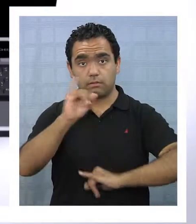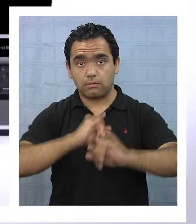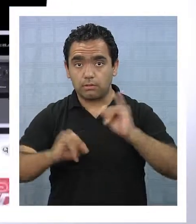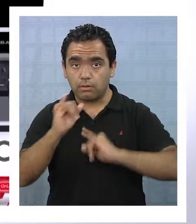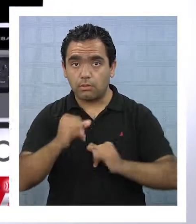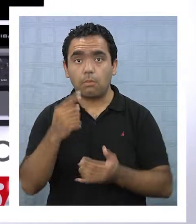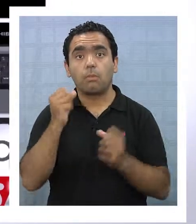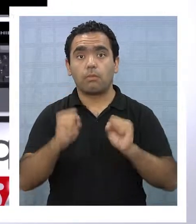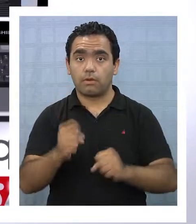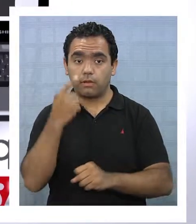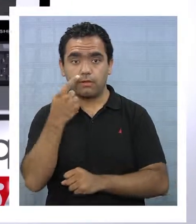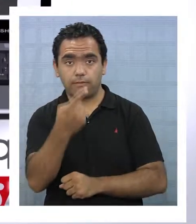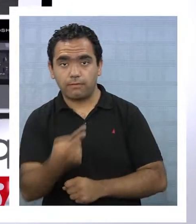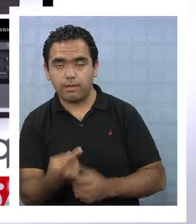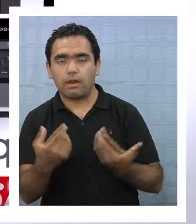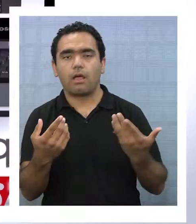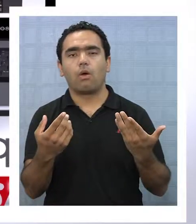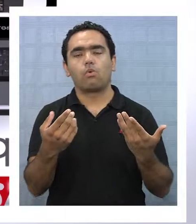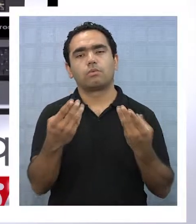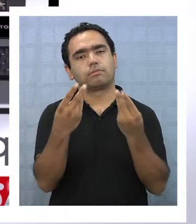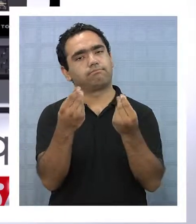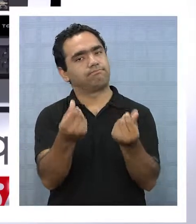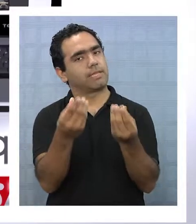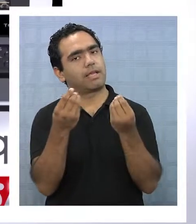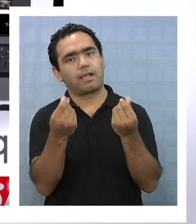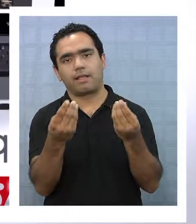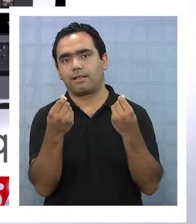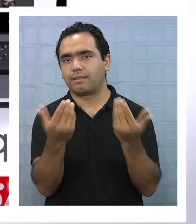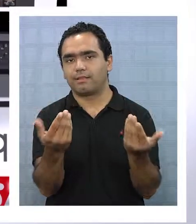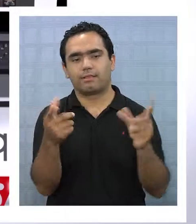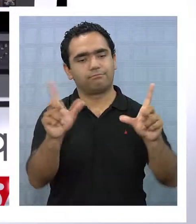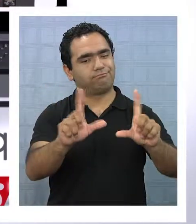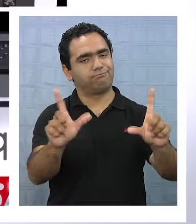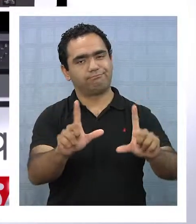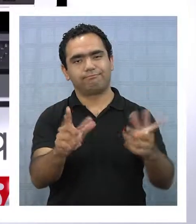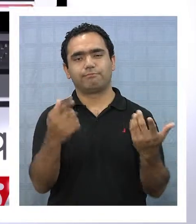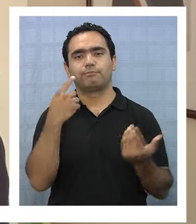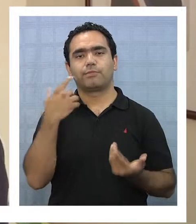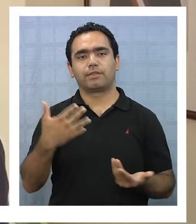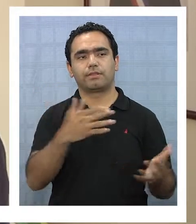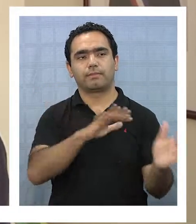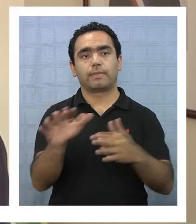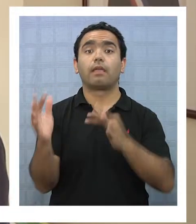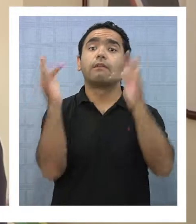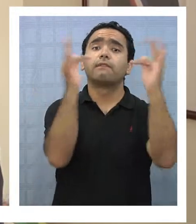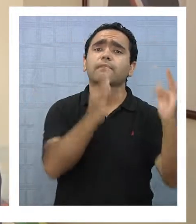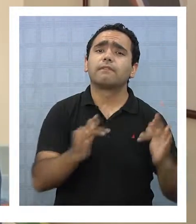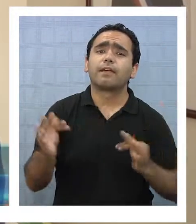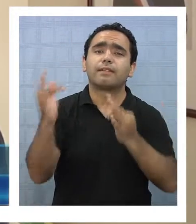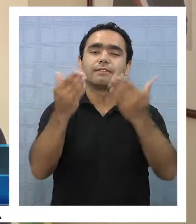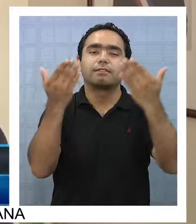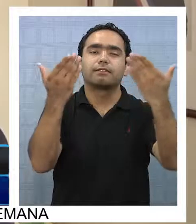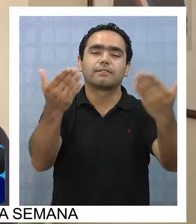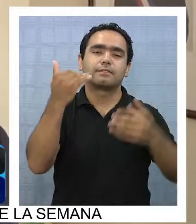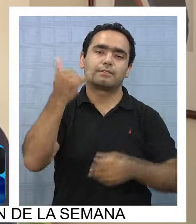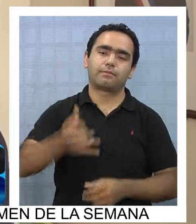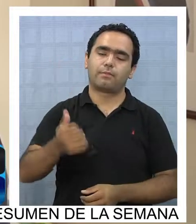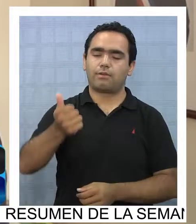pueden apreciar también la calidad de las realizaciones audiovisuales. Bueno, felicidades, siempre es bueno cumplir años,